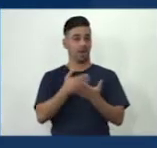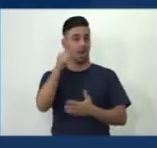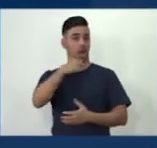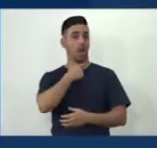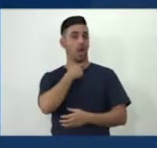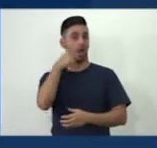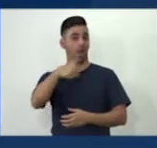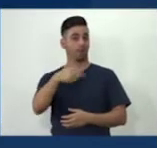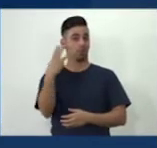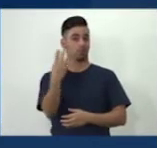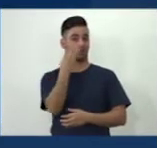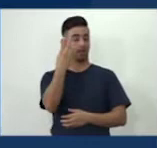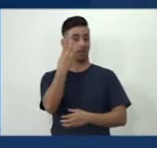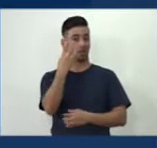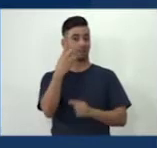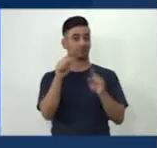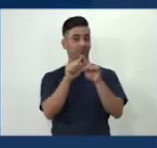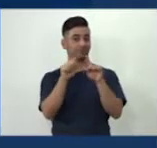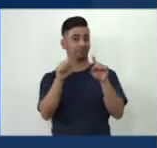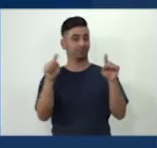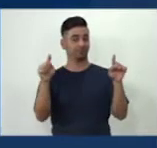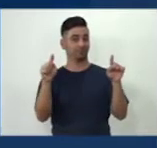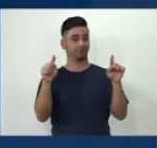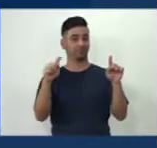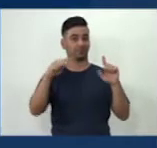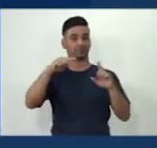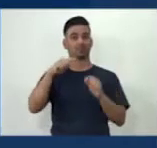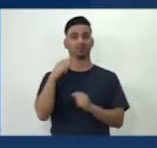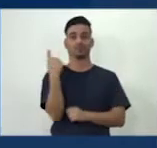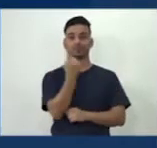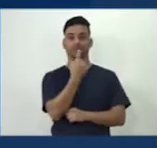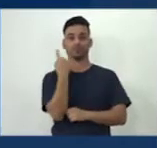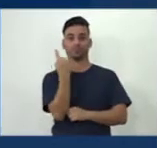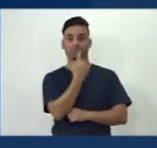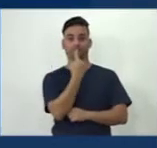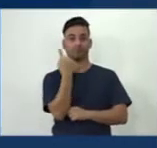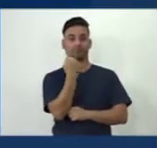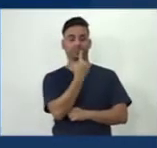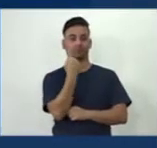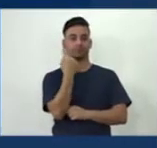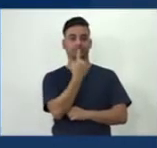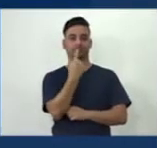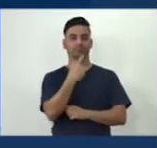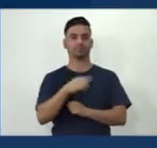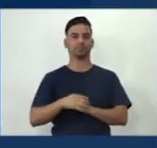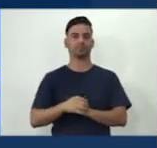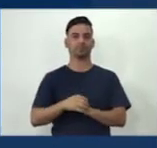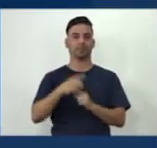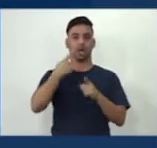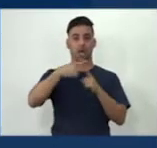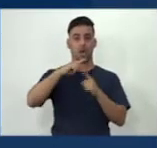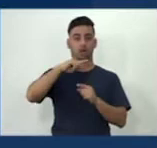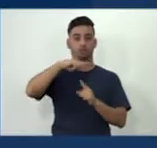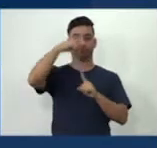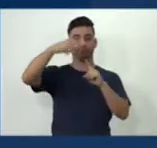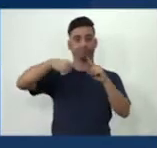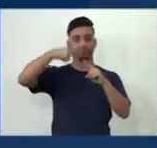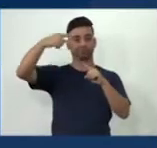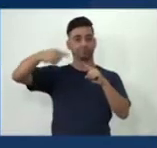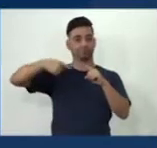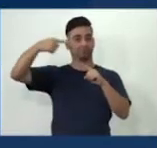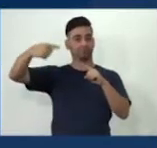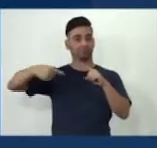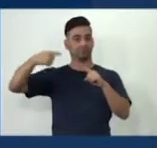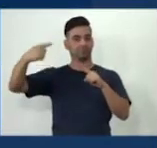allí presentamos tres tipos de conductores: el recto, la espira y la bobina, con sus líneas de campo magnético que aparecen en la